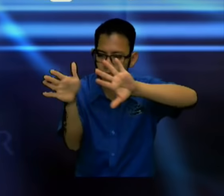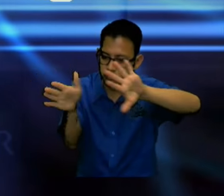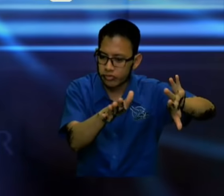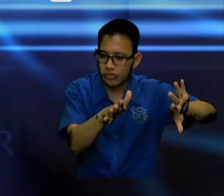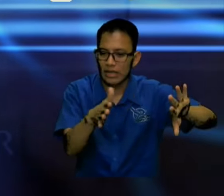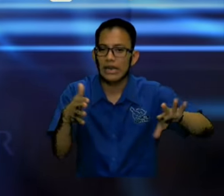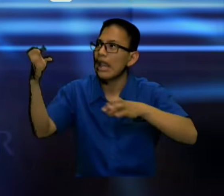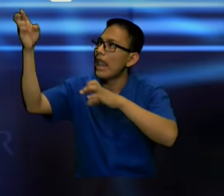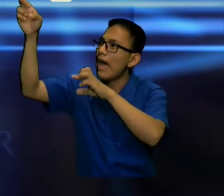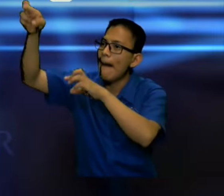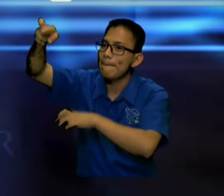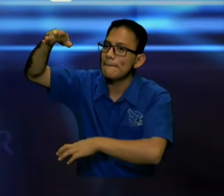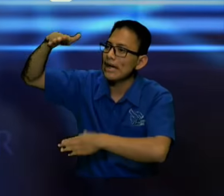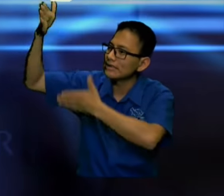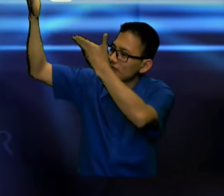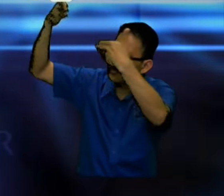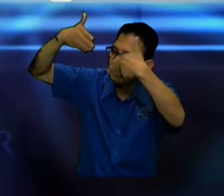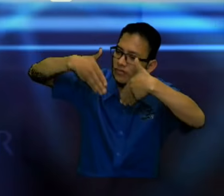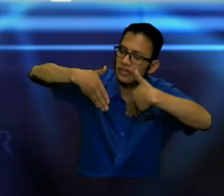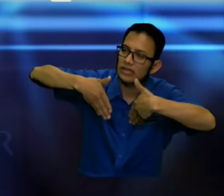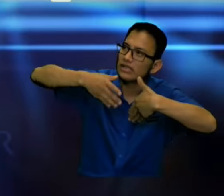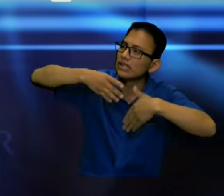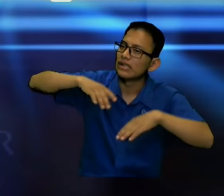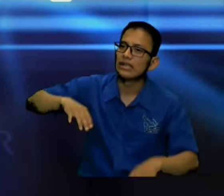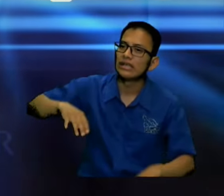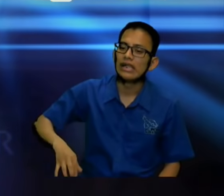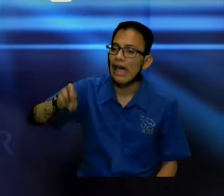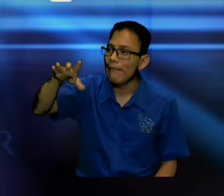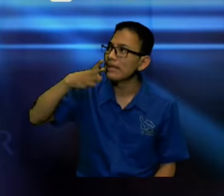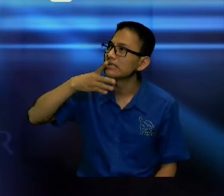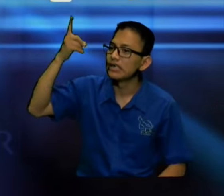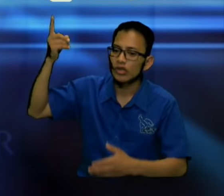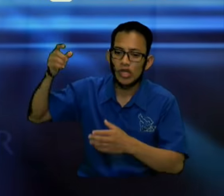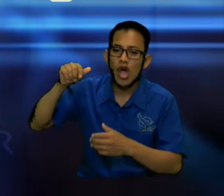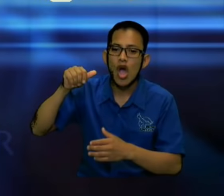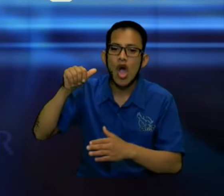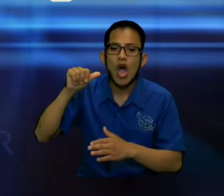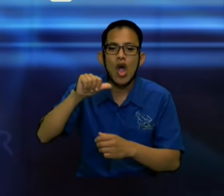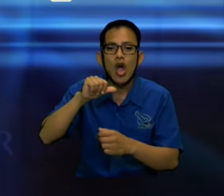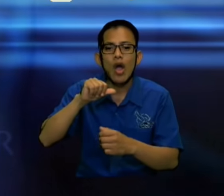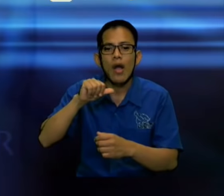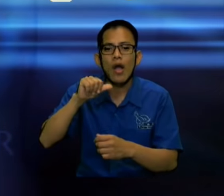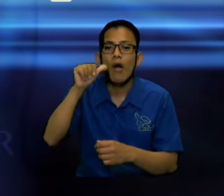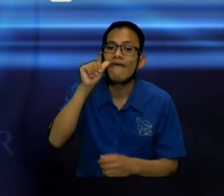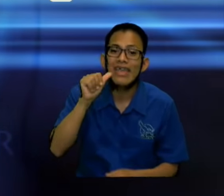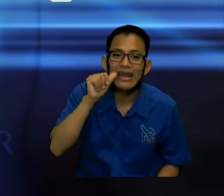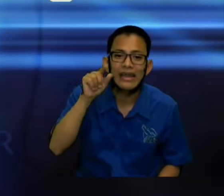Y la paz de Dios gobierna tu corazón, tus pensamientos.